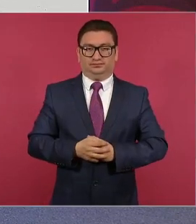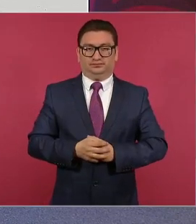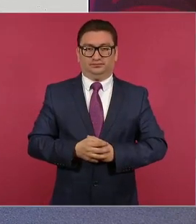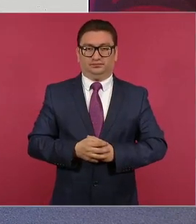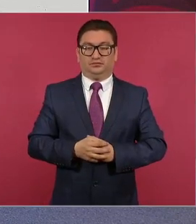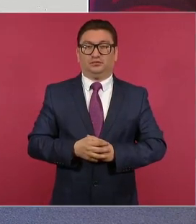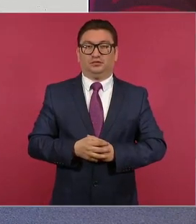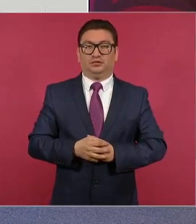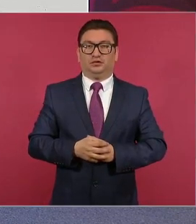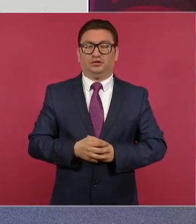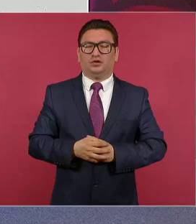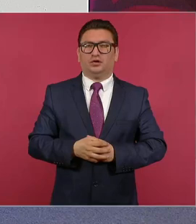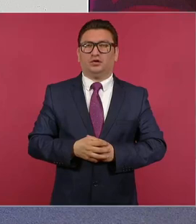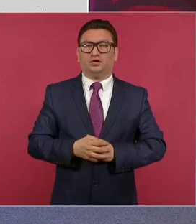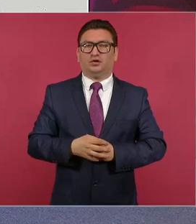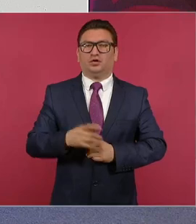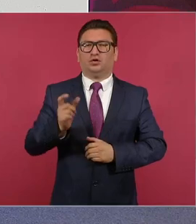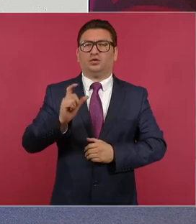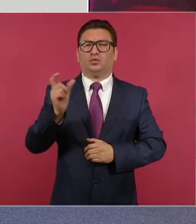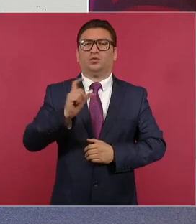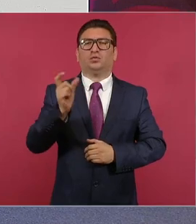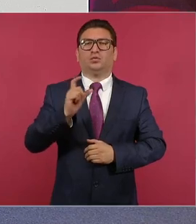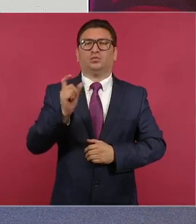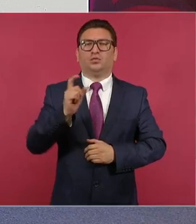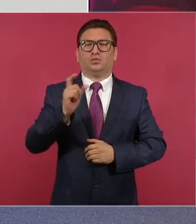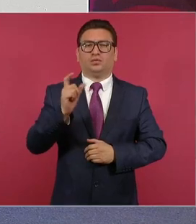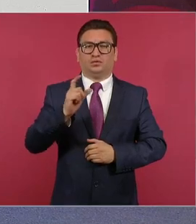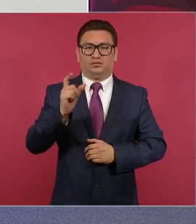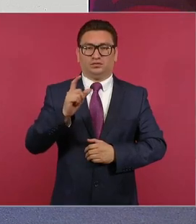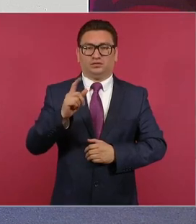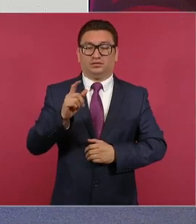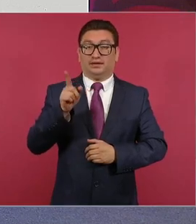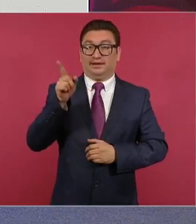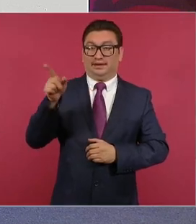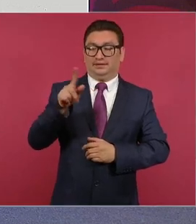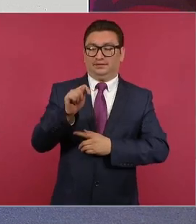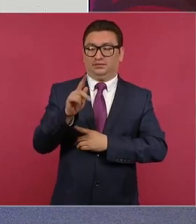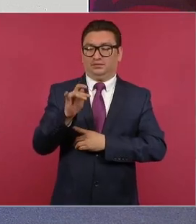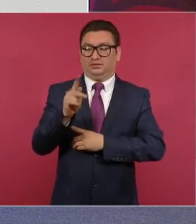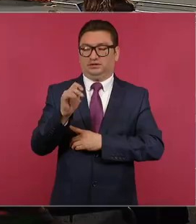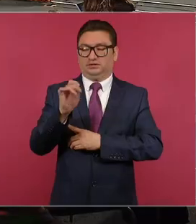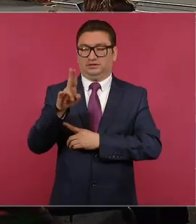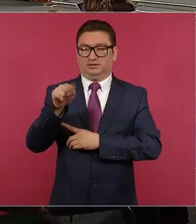de cuando el de Tepetitán